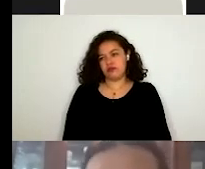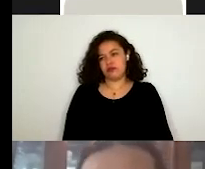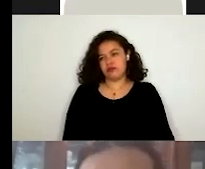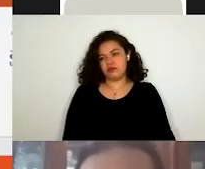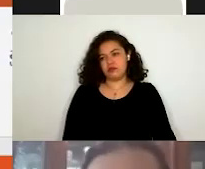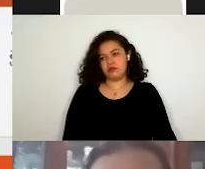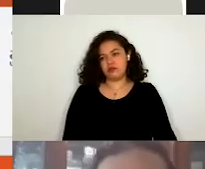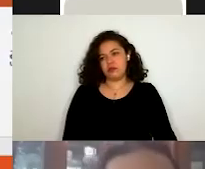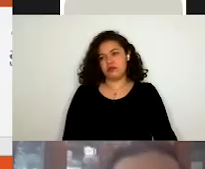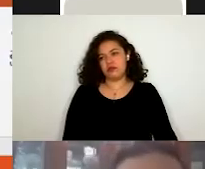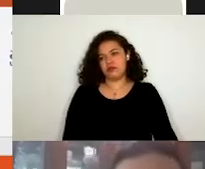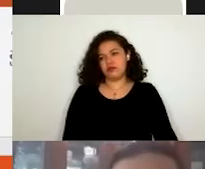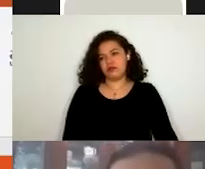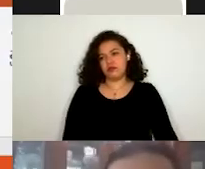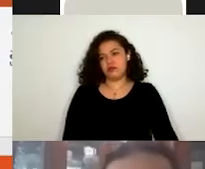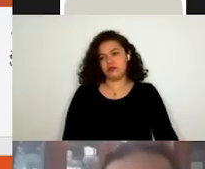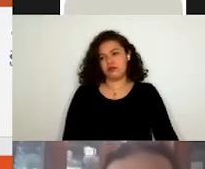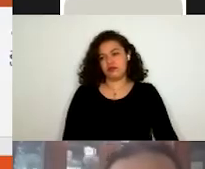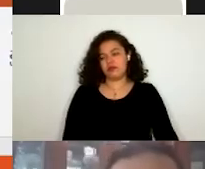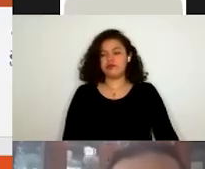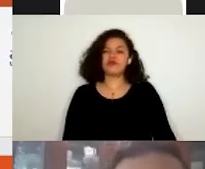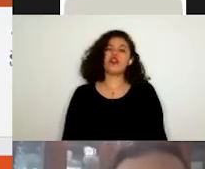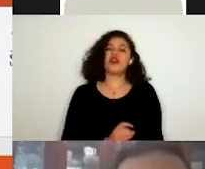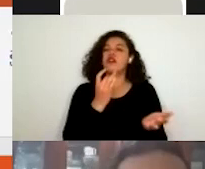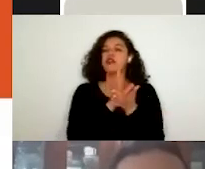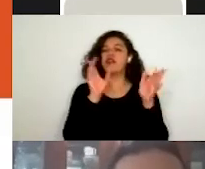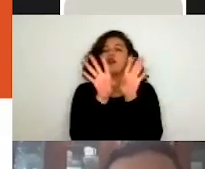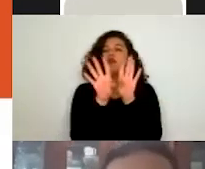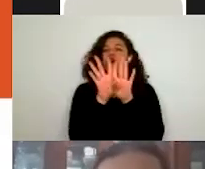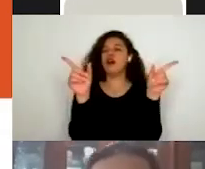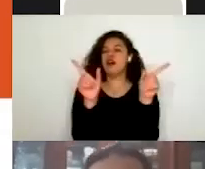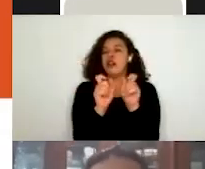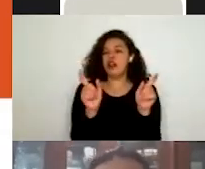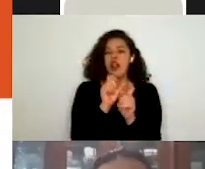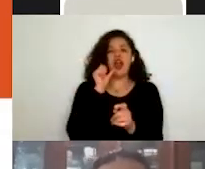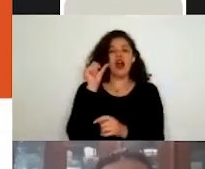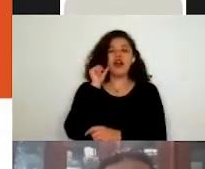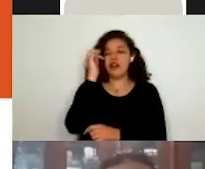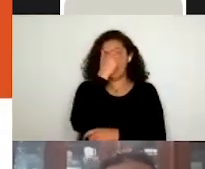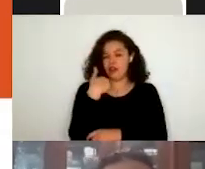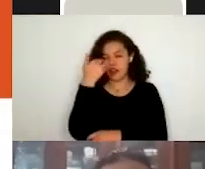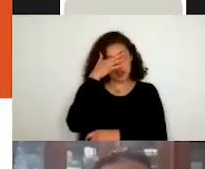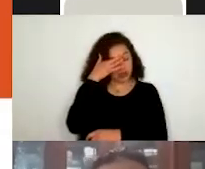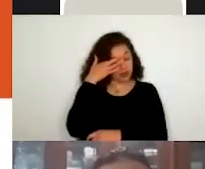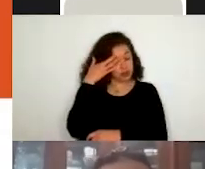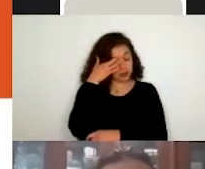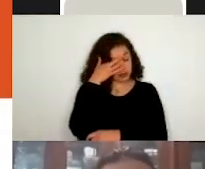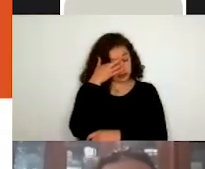Nada más así como un breve repaso. El día de ayer vimos principalmente